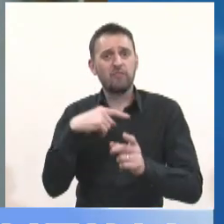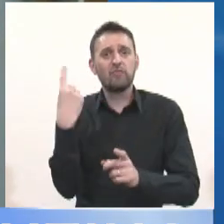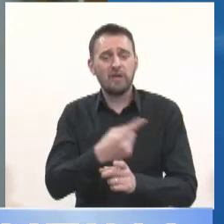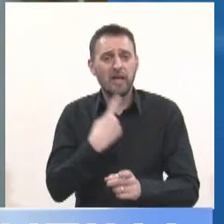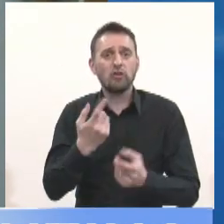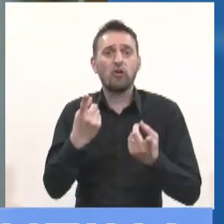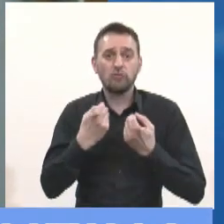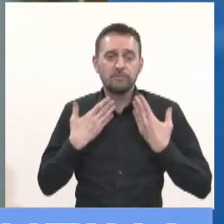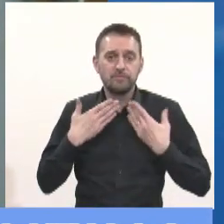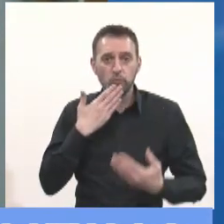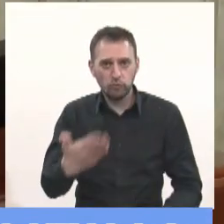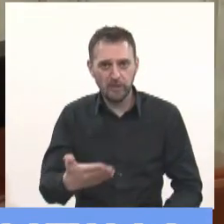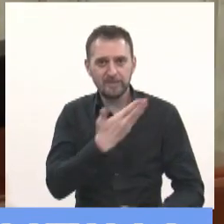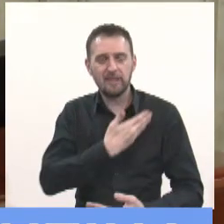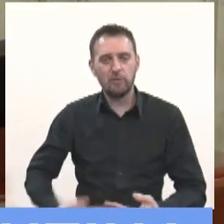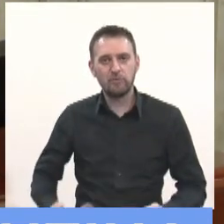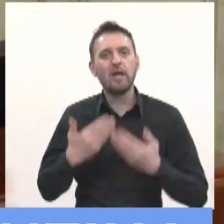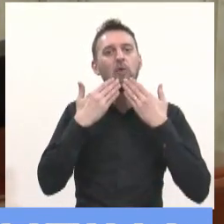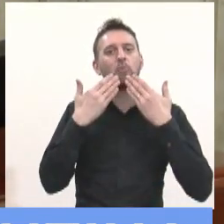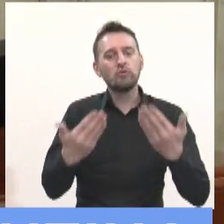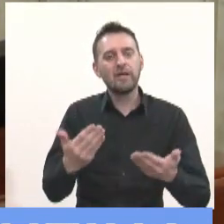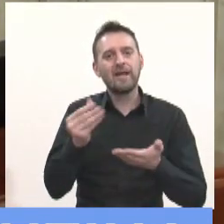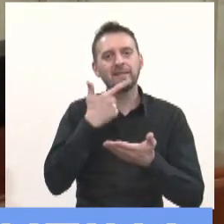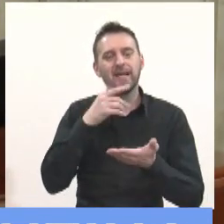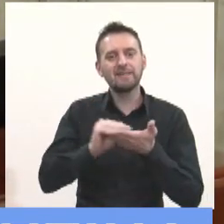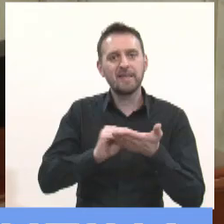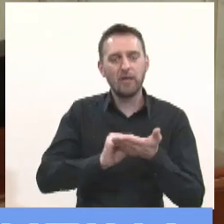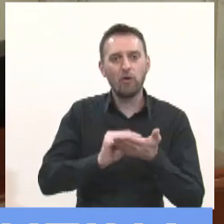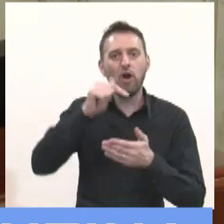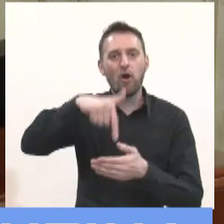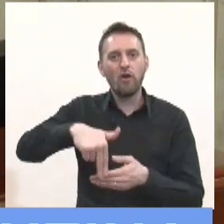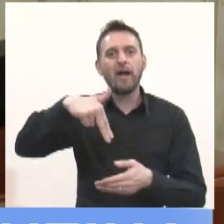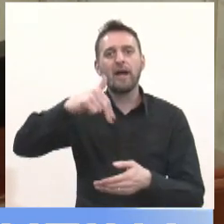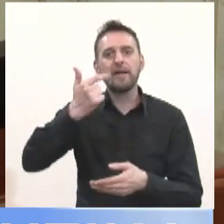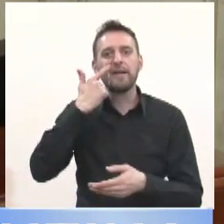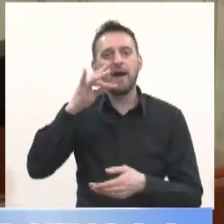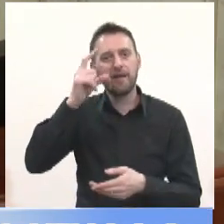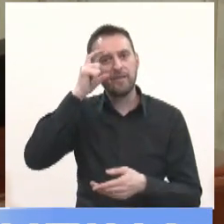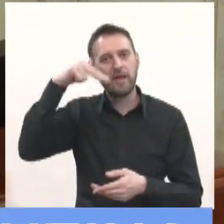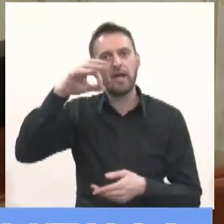estamos buscando. Muchas gracias, señora presidenta. Gracias, señor senador. Tiene la palabra el senador Naidenov.